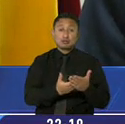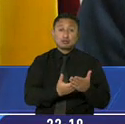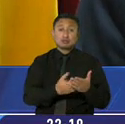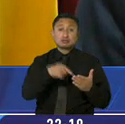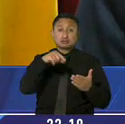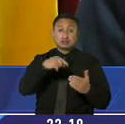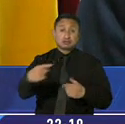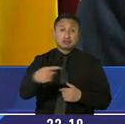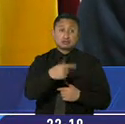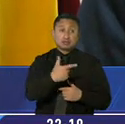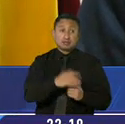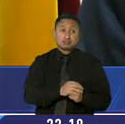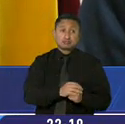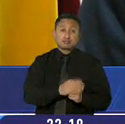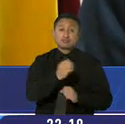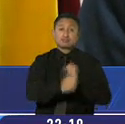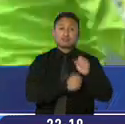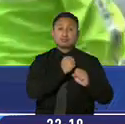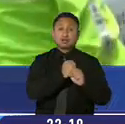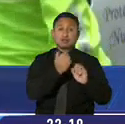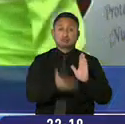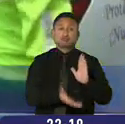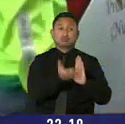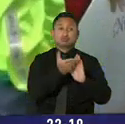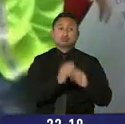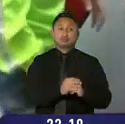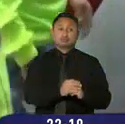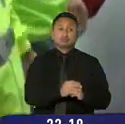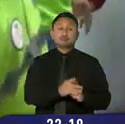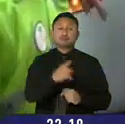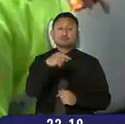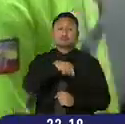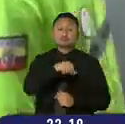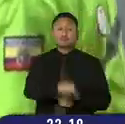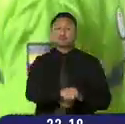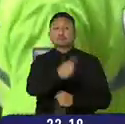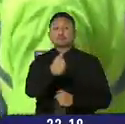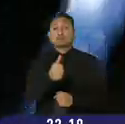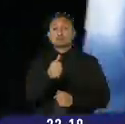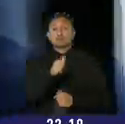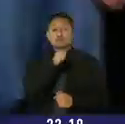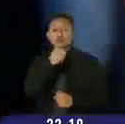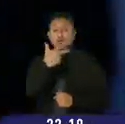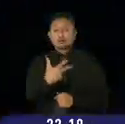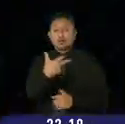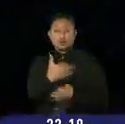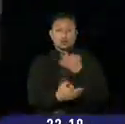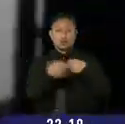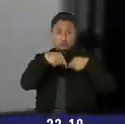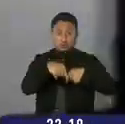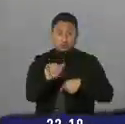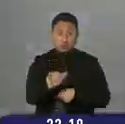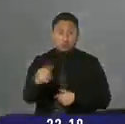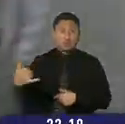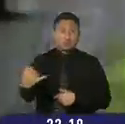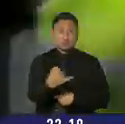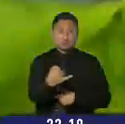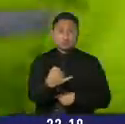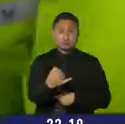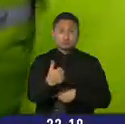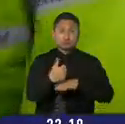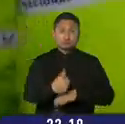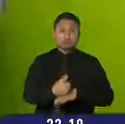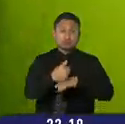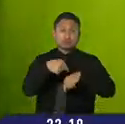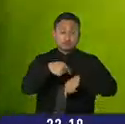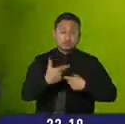fue aumentada en 1/3. Alias Mangajo tendría otros 3 procesos por violación que esperan las autoridades sean